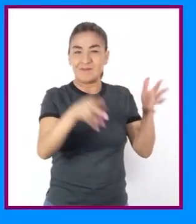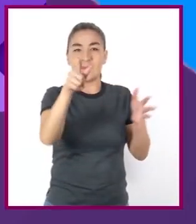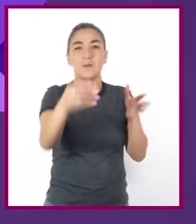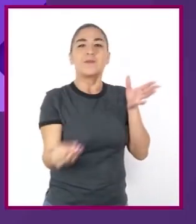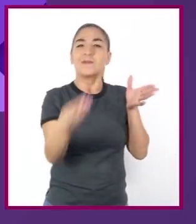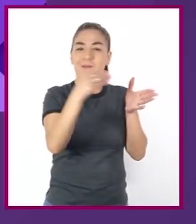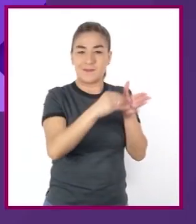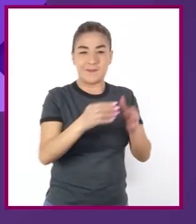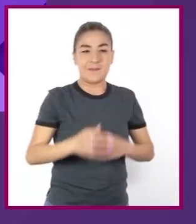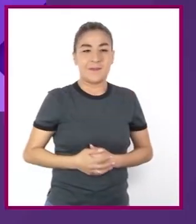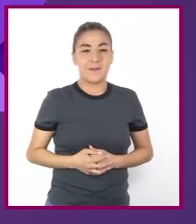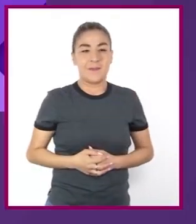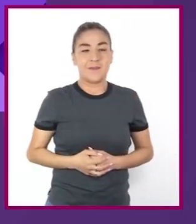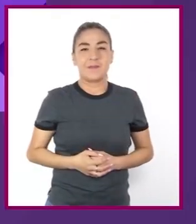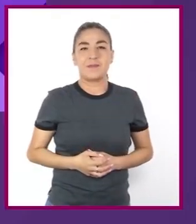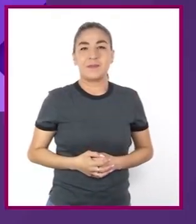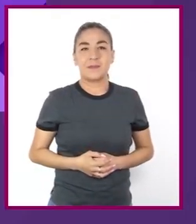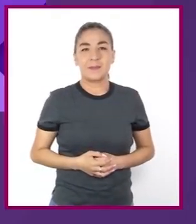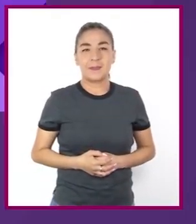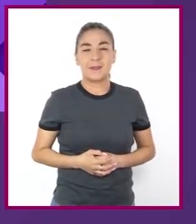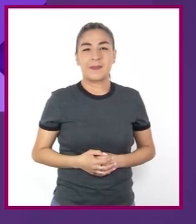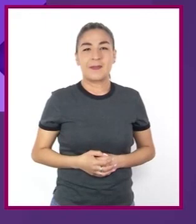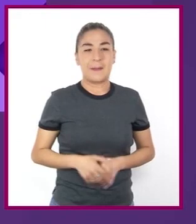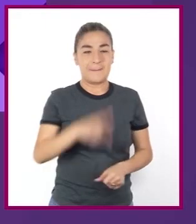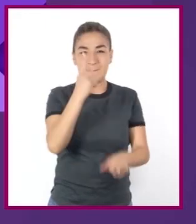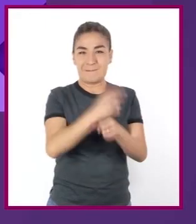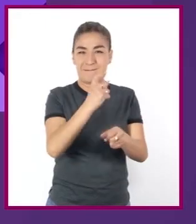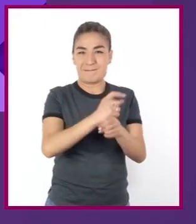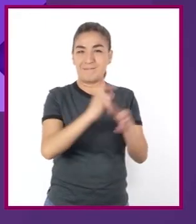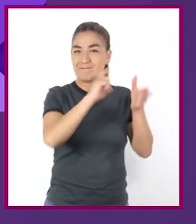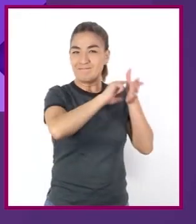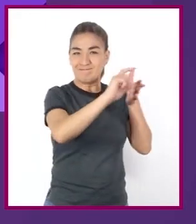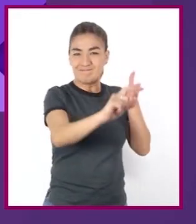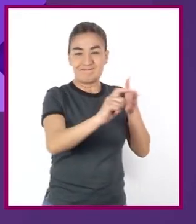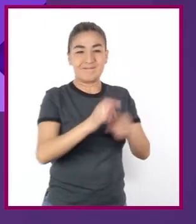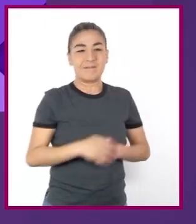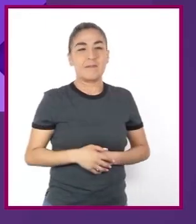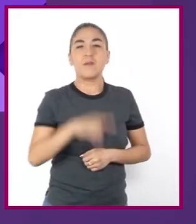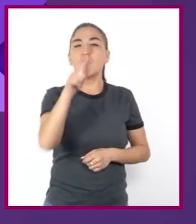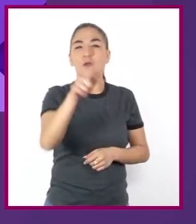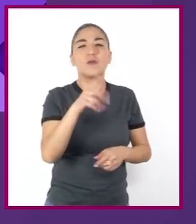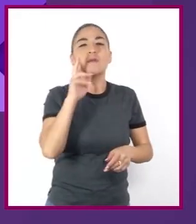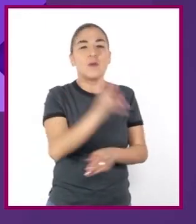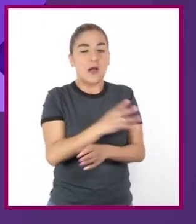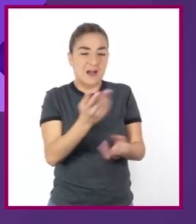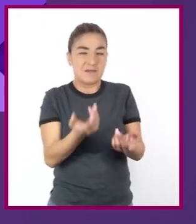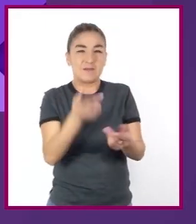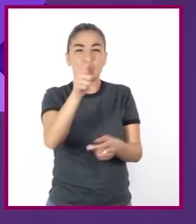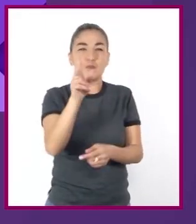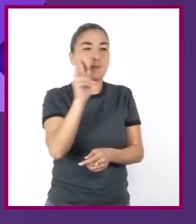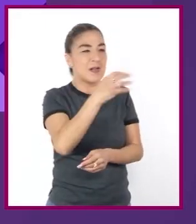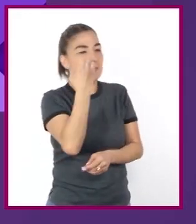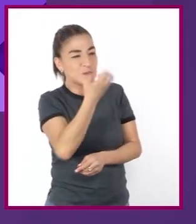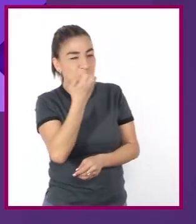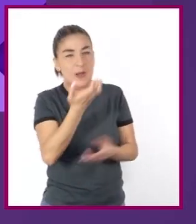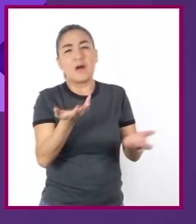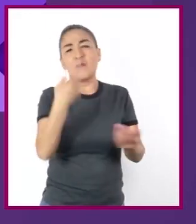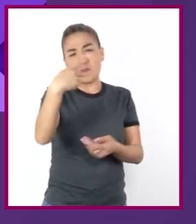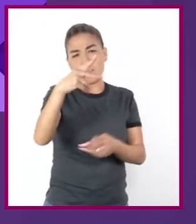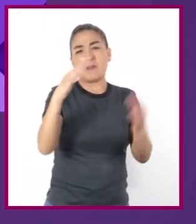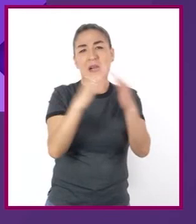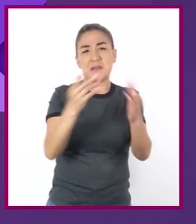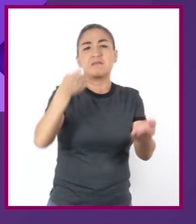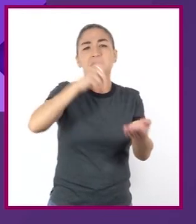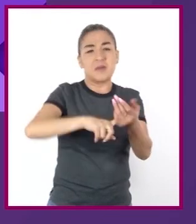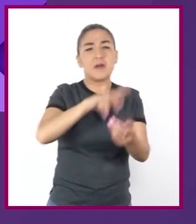continuación. En la primera columna, describan 2 situaciones o casos escolares o de la comunidad